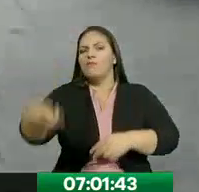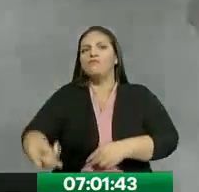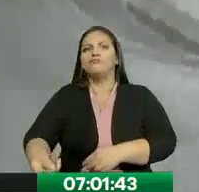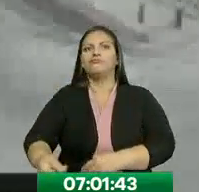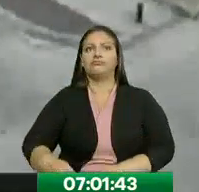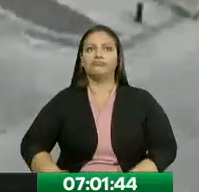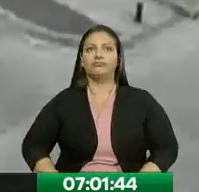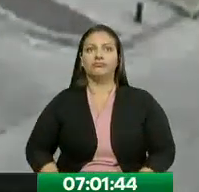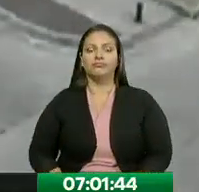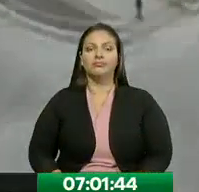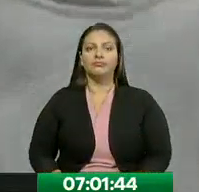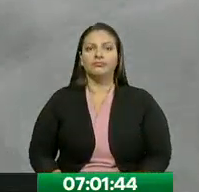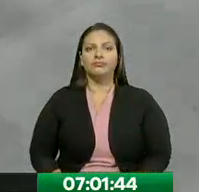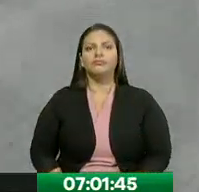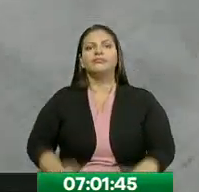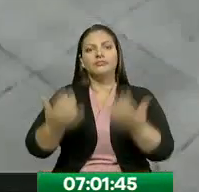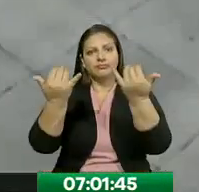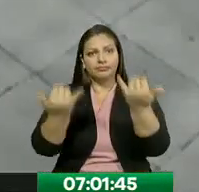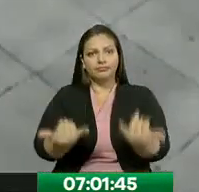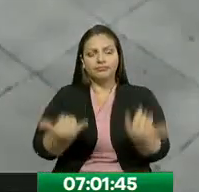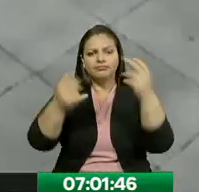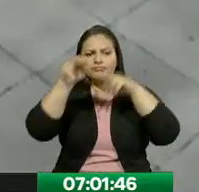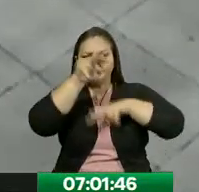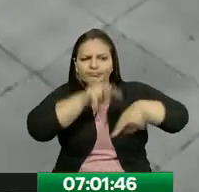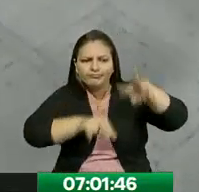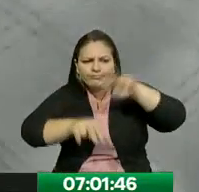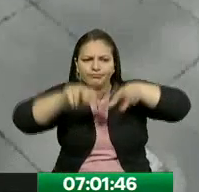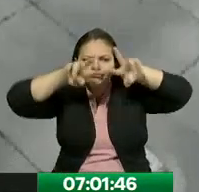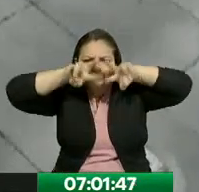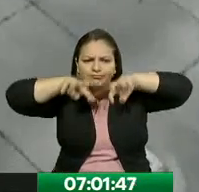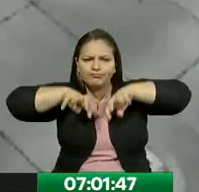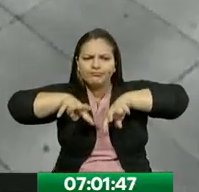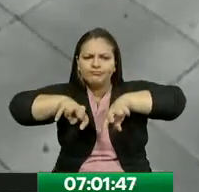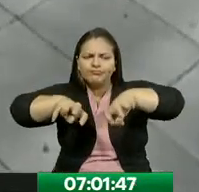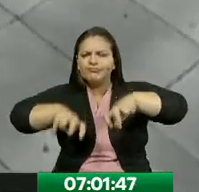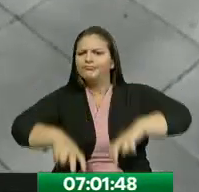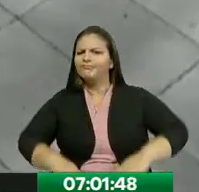Y que ahora esta investigación se profundiza para determinar con